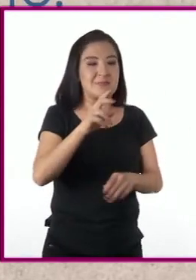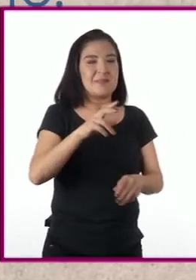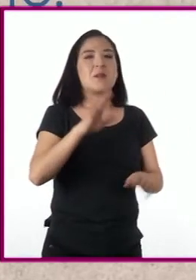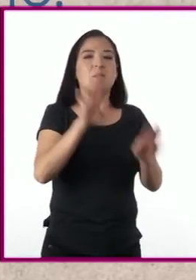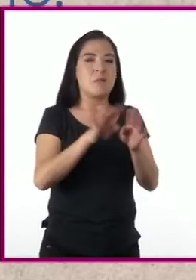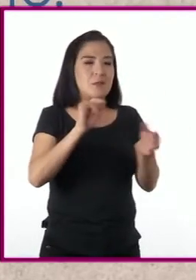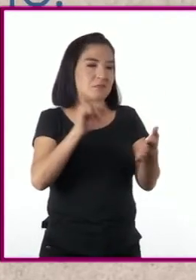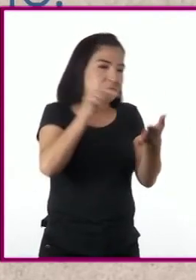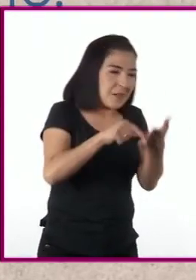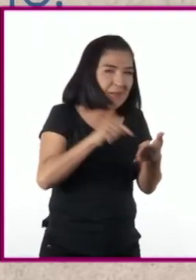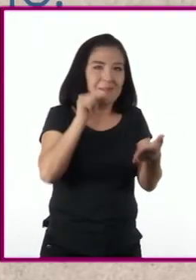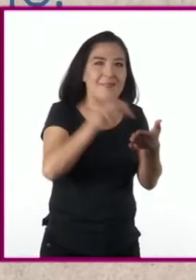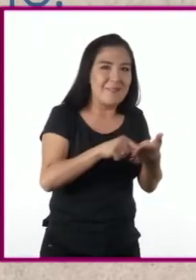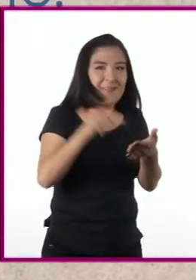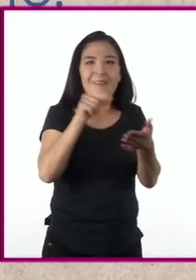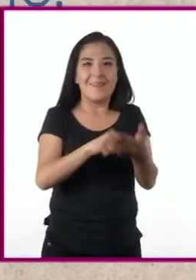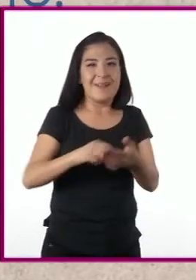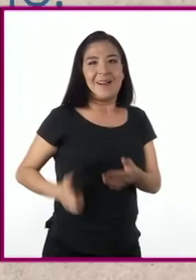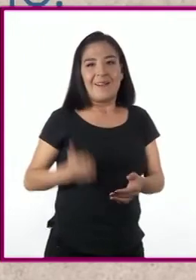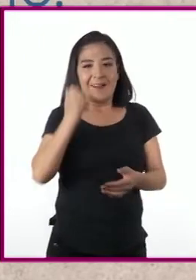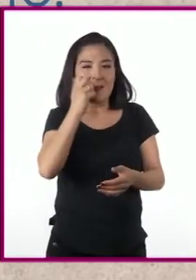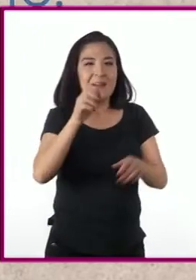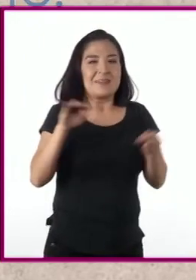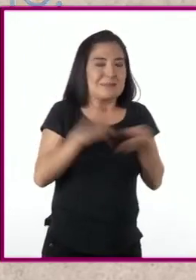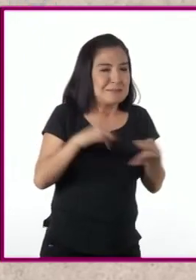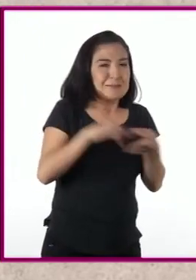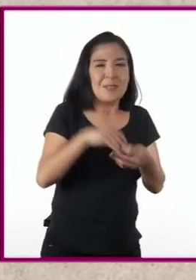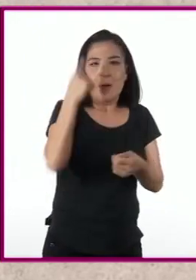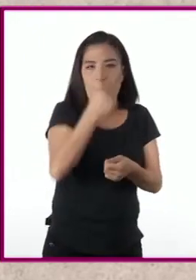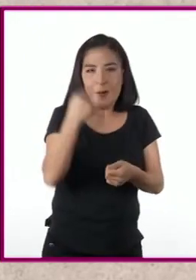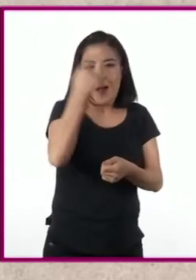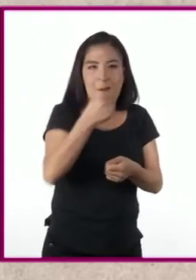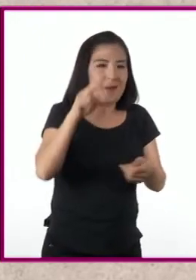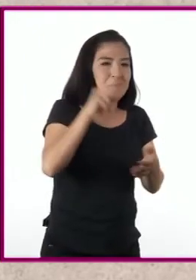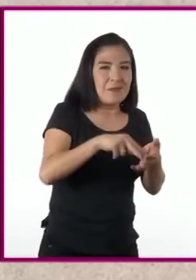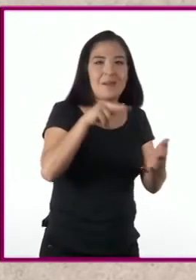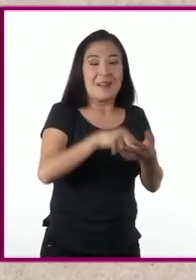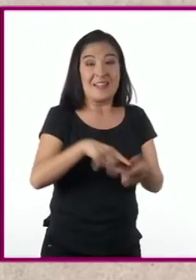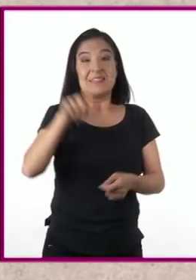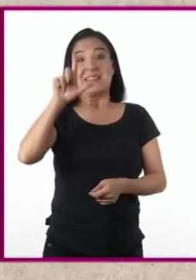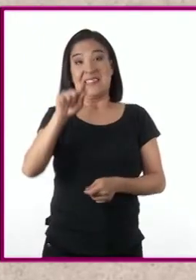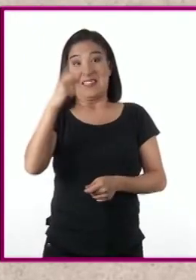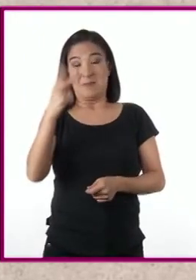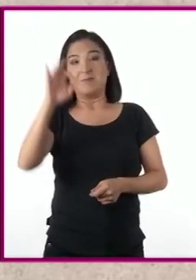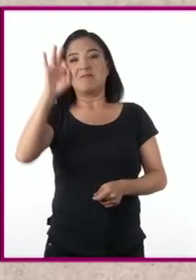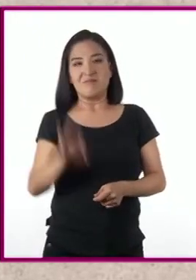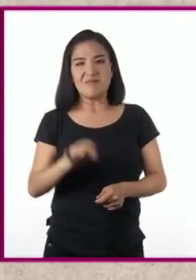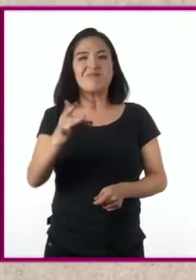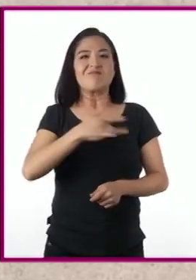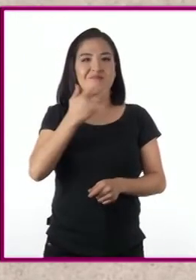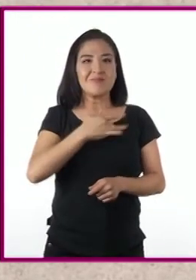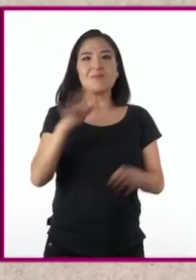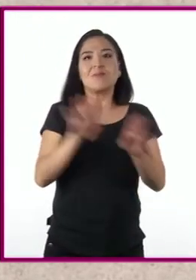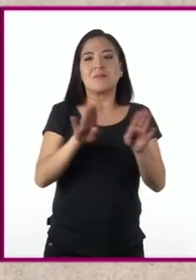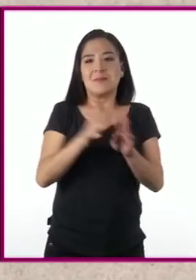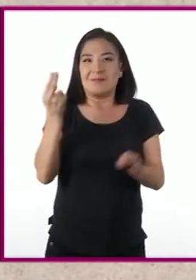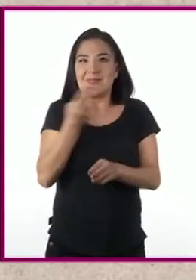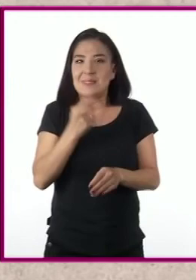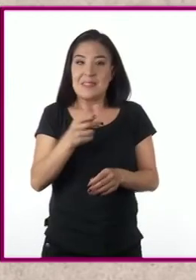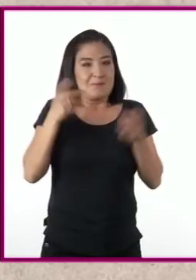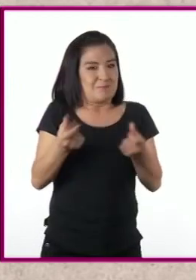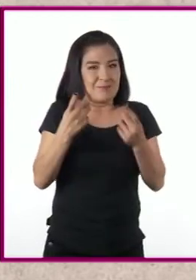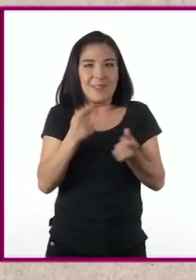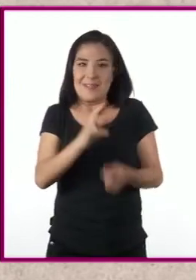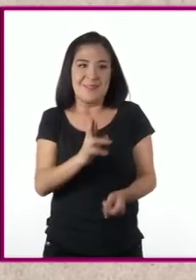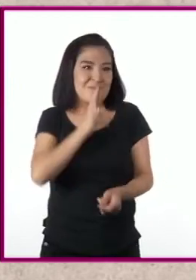comprobaba sus notificaciones en el móvil cada hora como mínimo, y el 72% confirmó sentir necesidad de responder